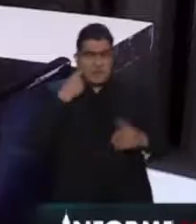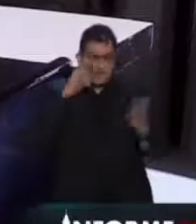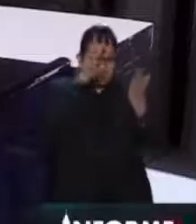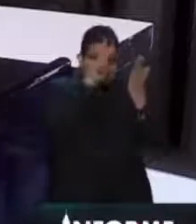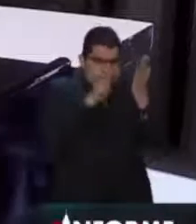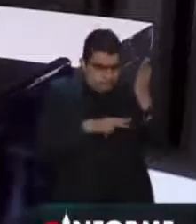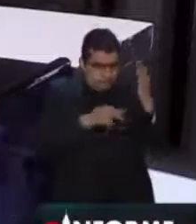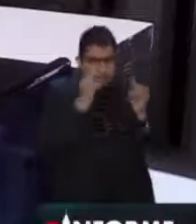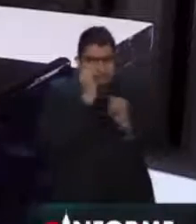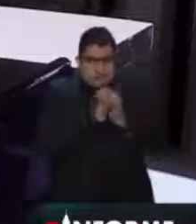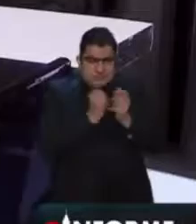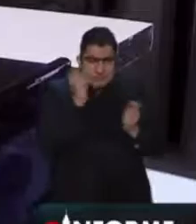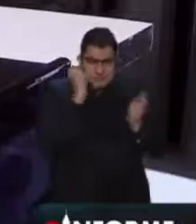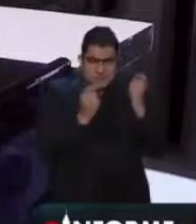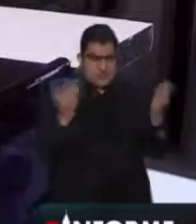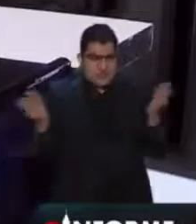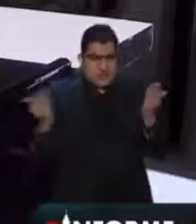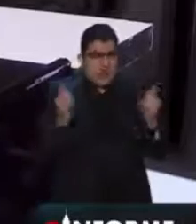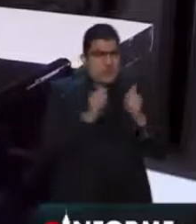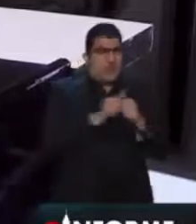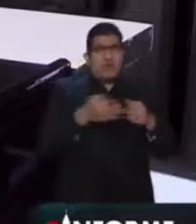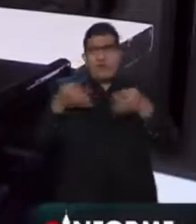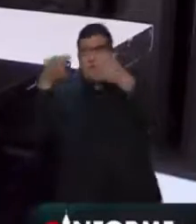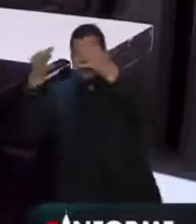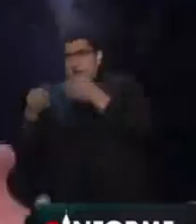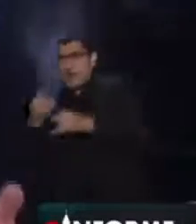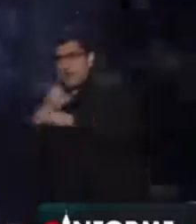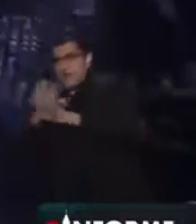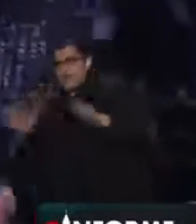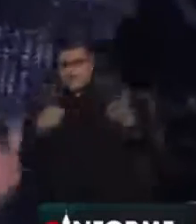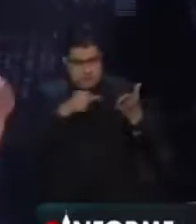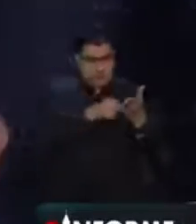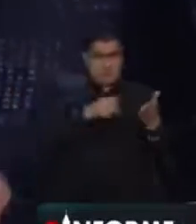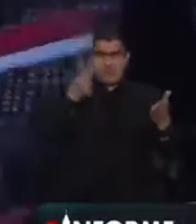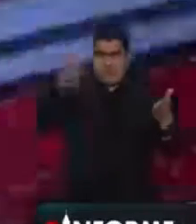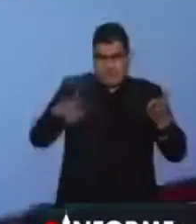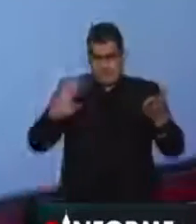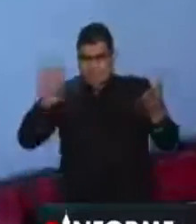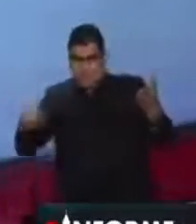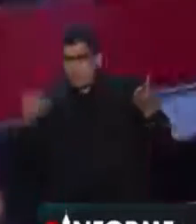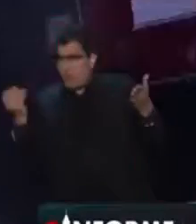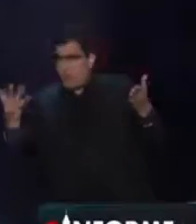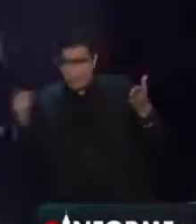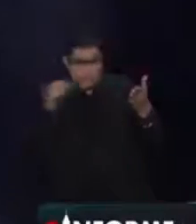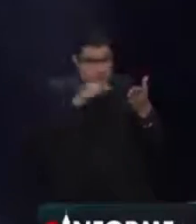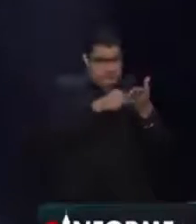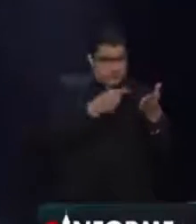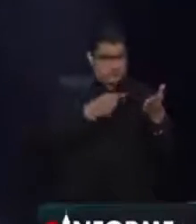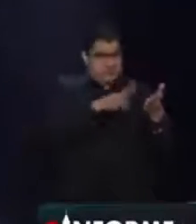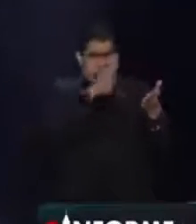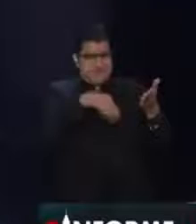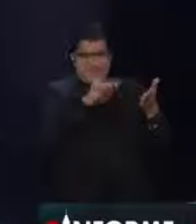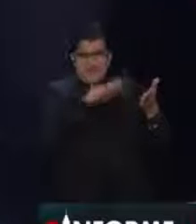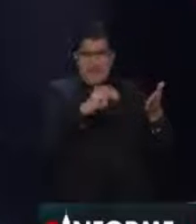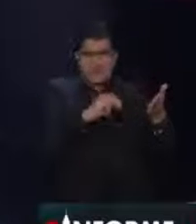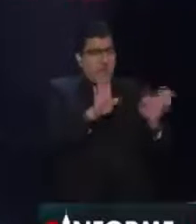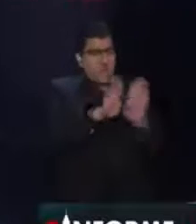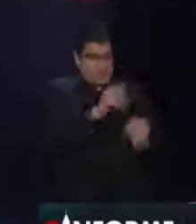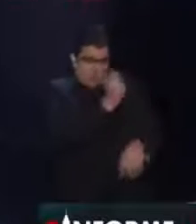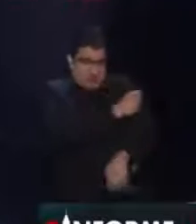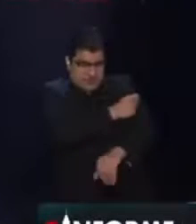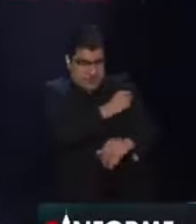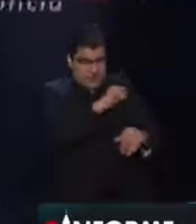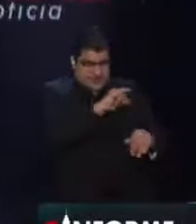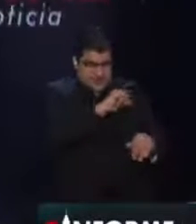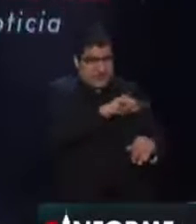análisis de contenido, contrastar con las fuentes oficiales si de verdad mueren tantos, qué morbilidades tenían, en qué etapa de la